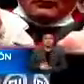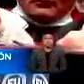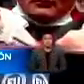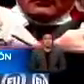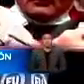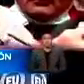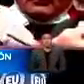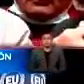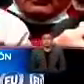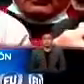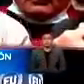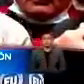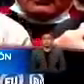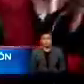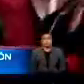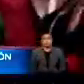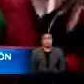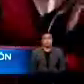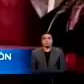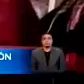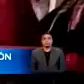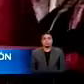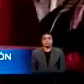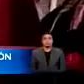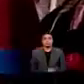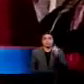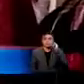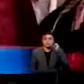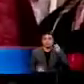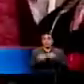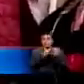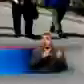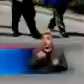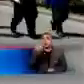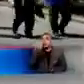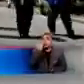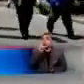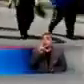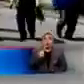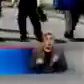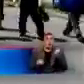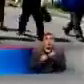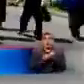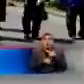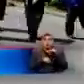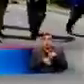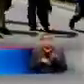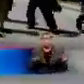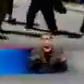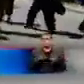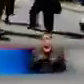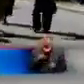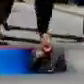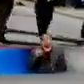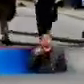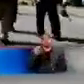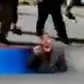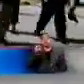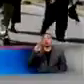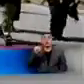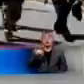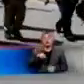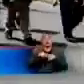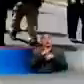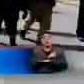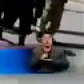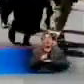están en plena vigilia. No todas las organizaciones indígenas se sumaron a la movilización. Franklin Columba, dirigente de la